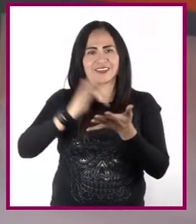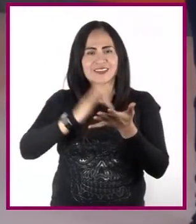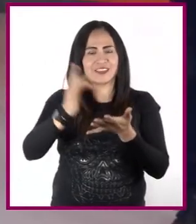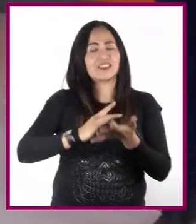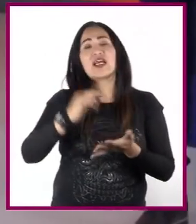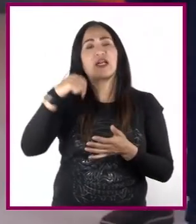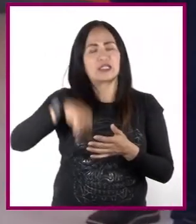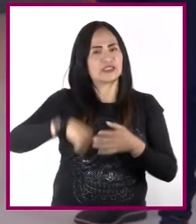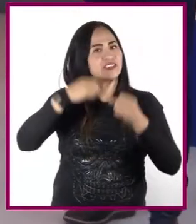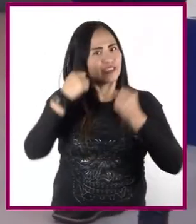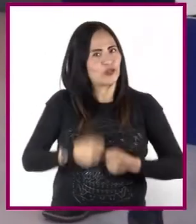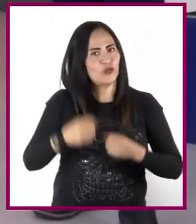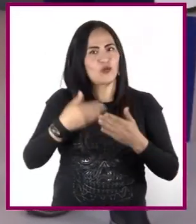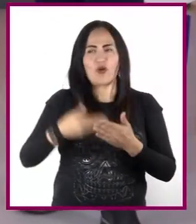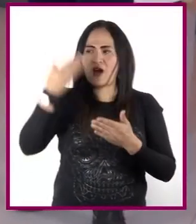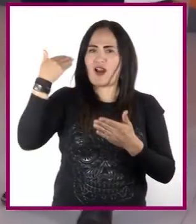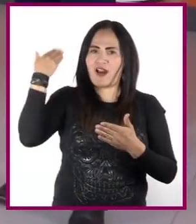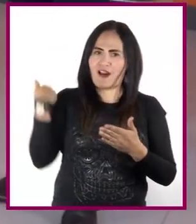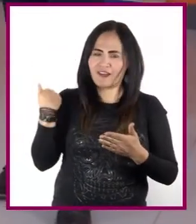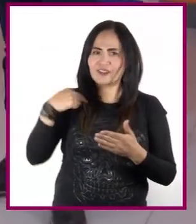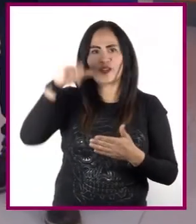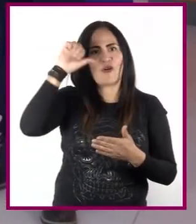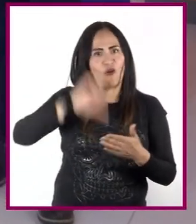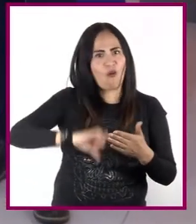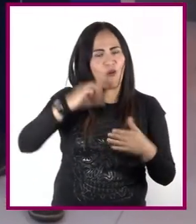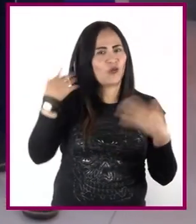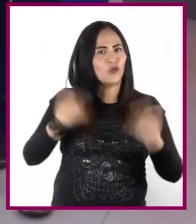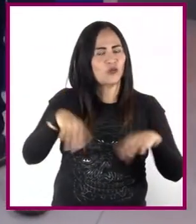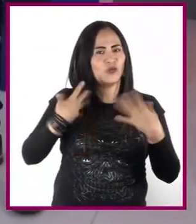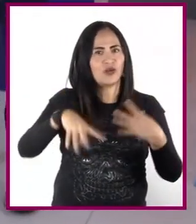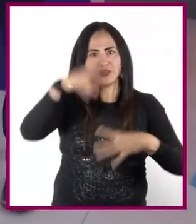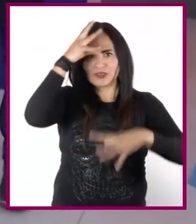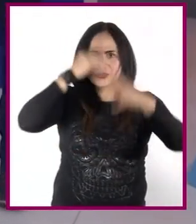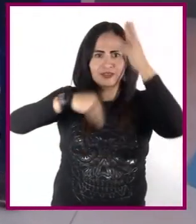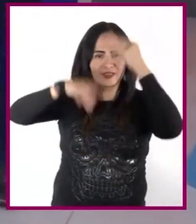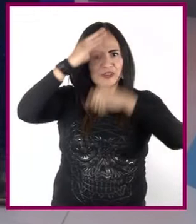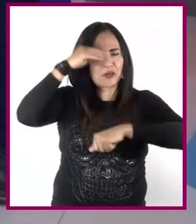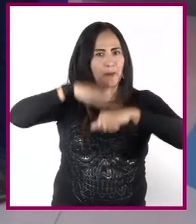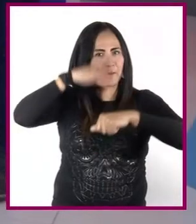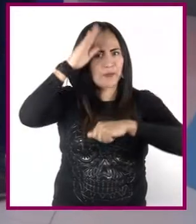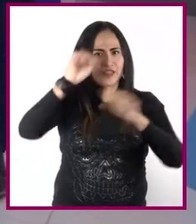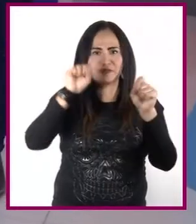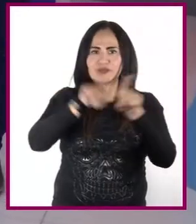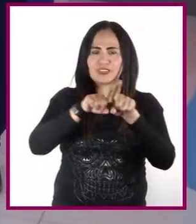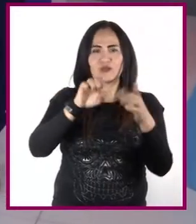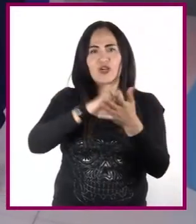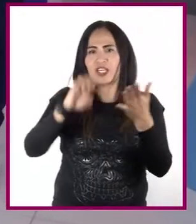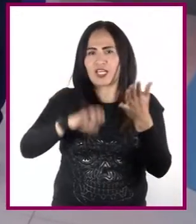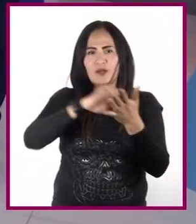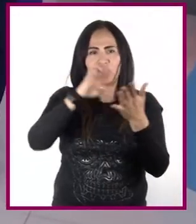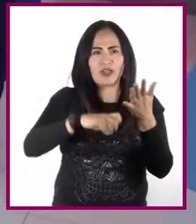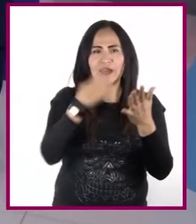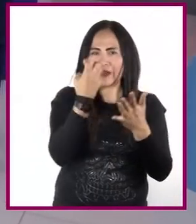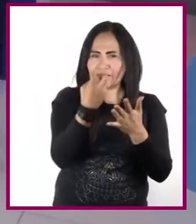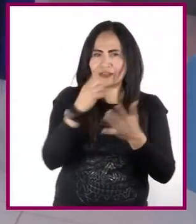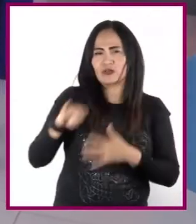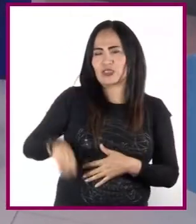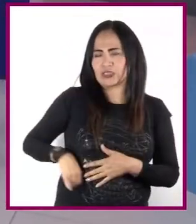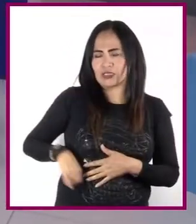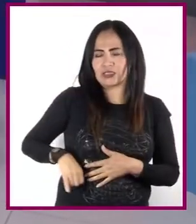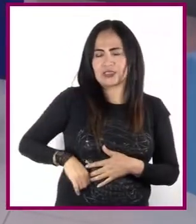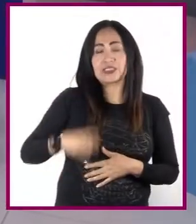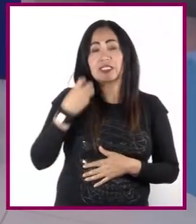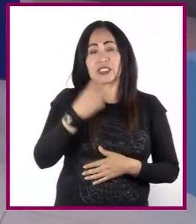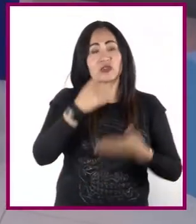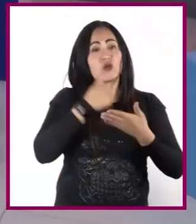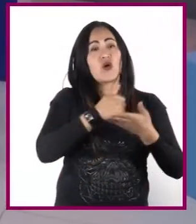esta sesión, al igual que las anteriores, estará llena de conocimientos y situaciones que consideramos interesantes y que esperamos les ayudarán